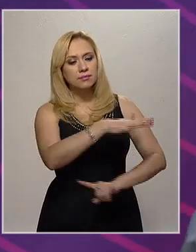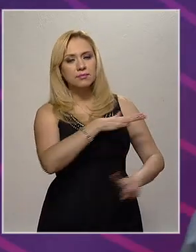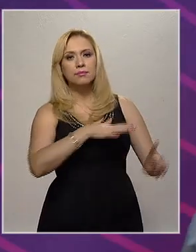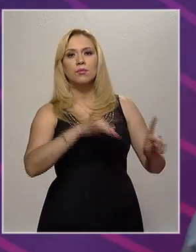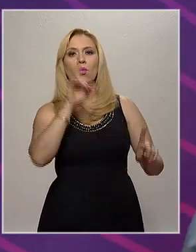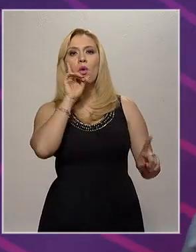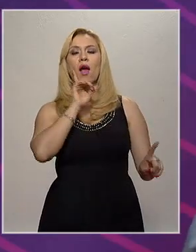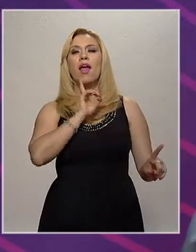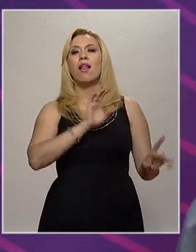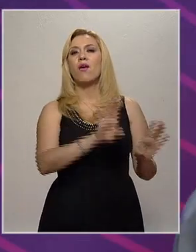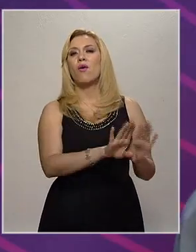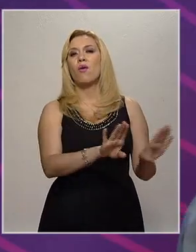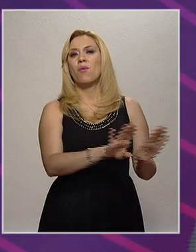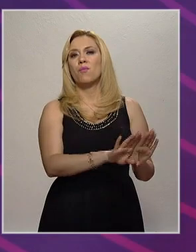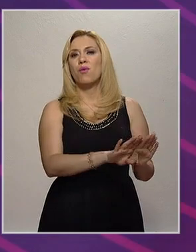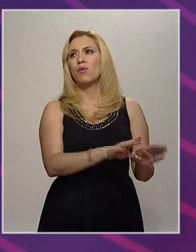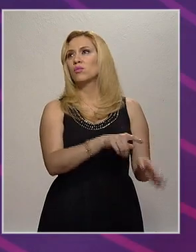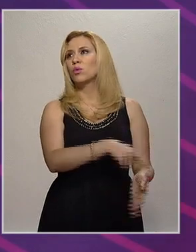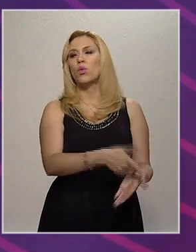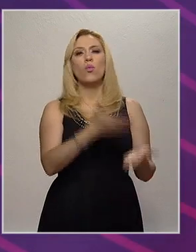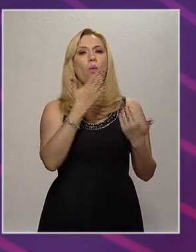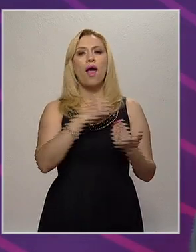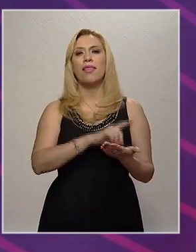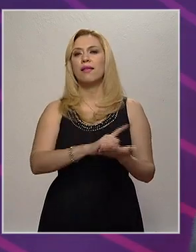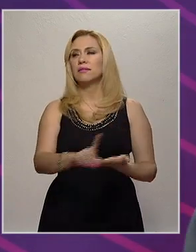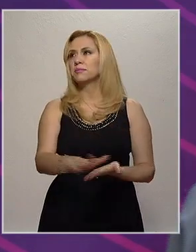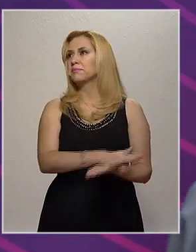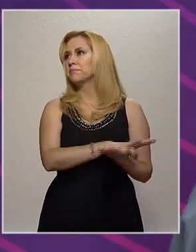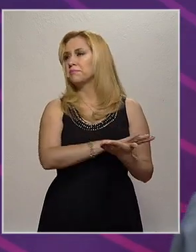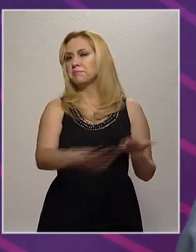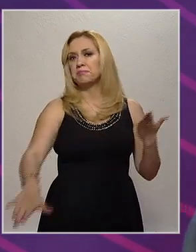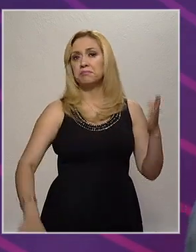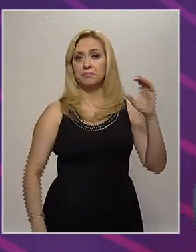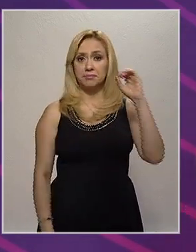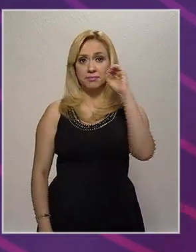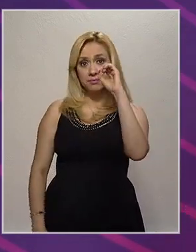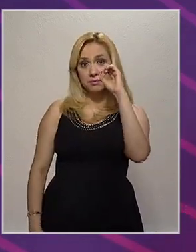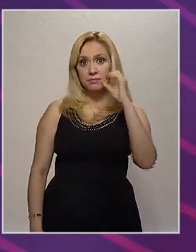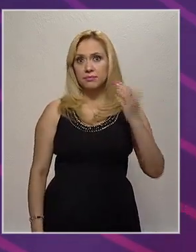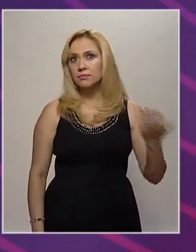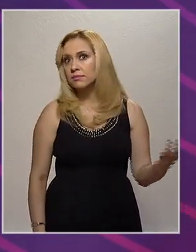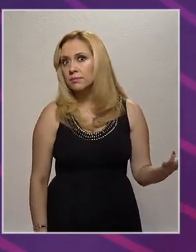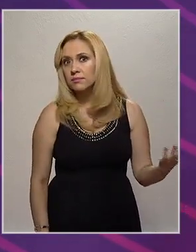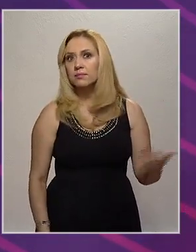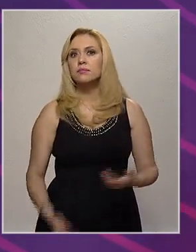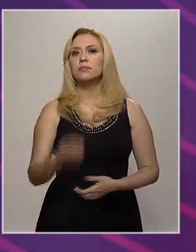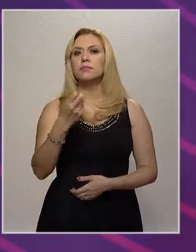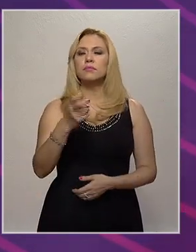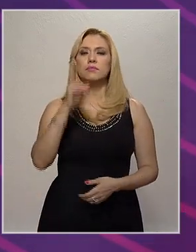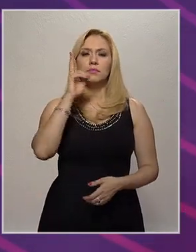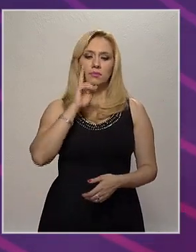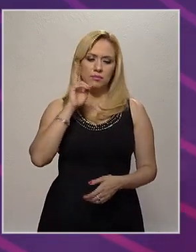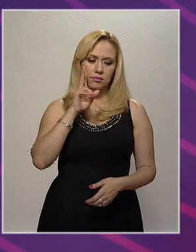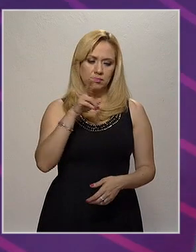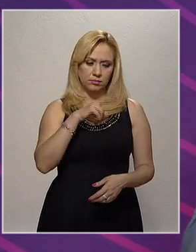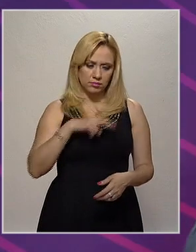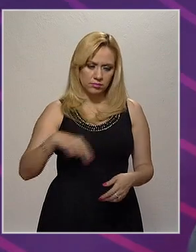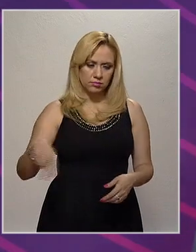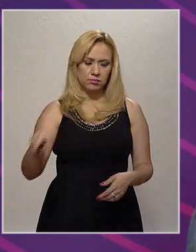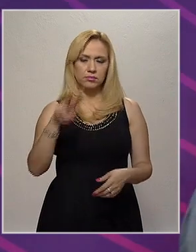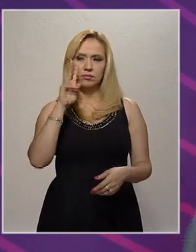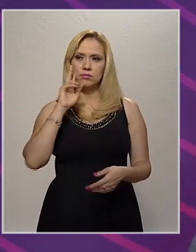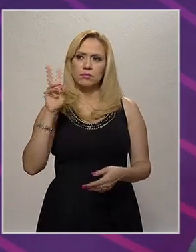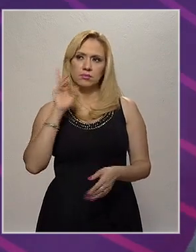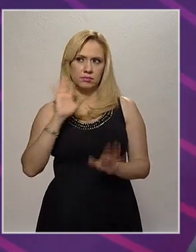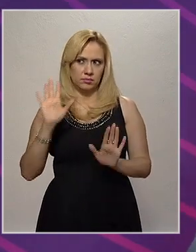nulificación de las mujeres. En la recomendación 5, que me he permitido referir varias veces, retomamos, hicimos de alguna manera nuestra esta